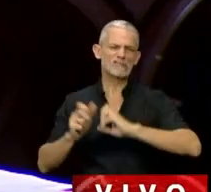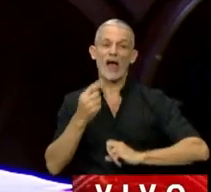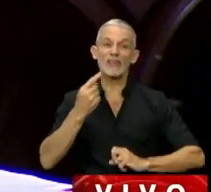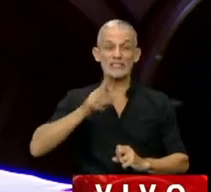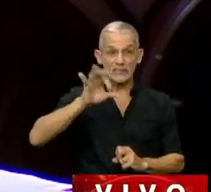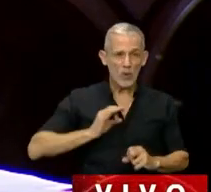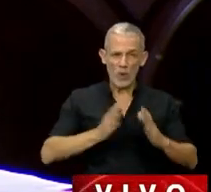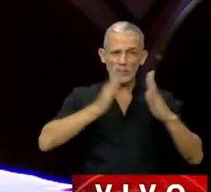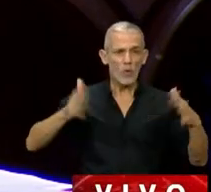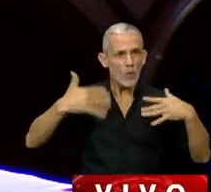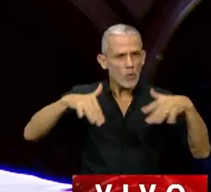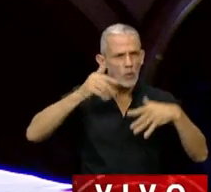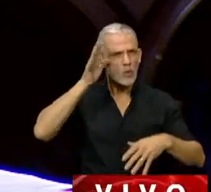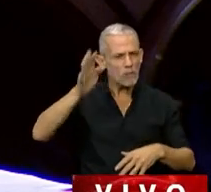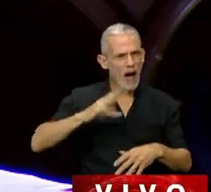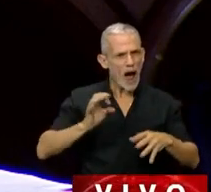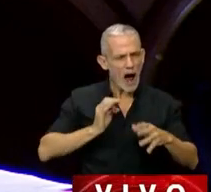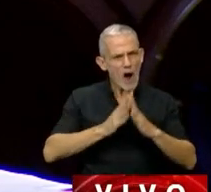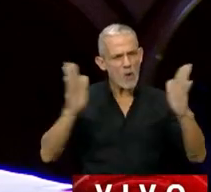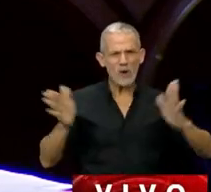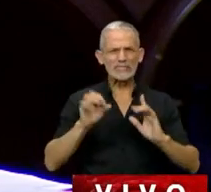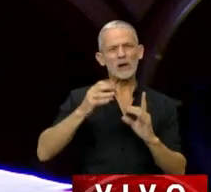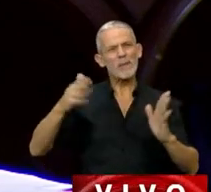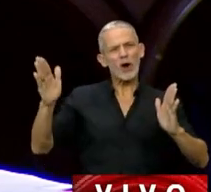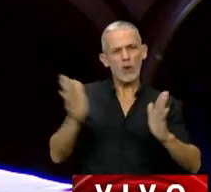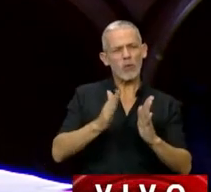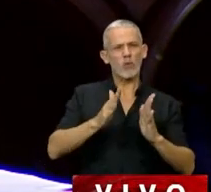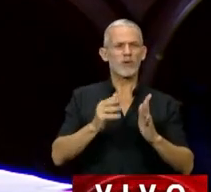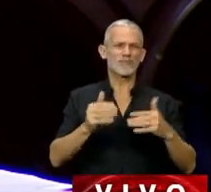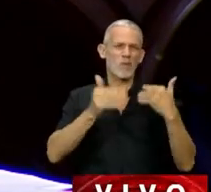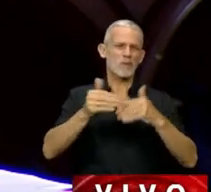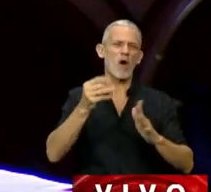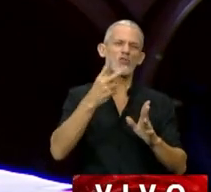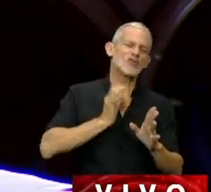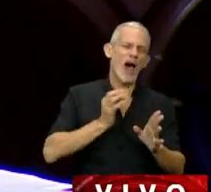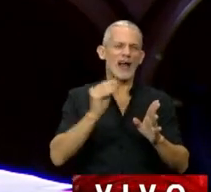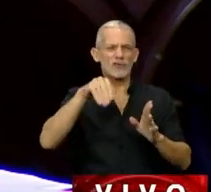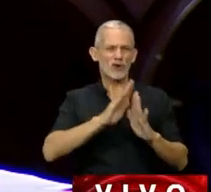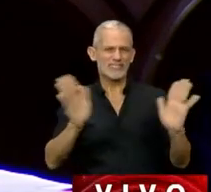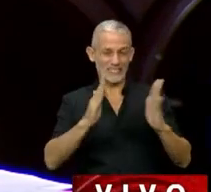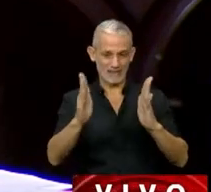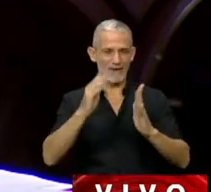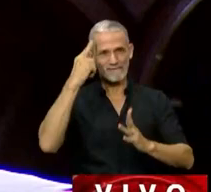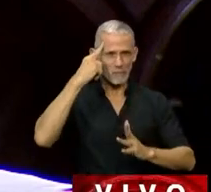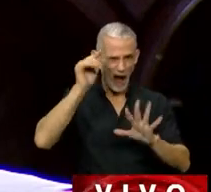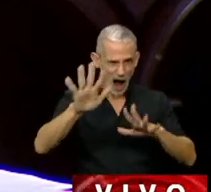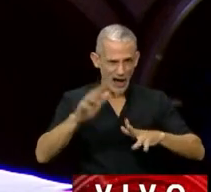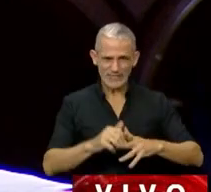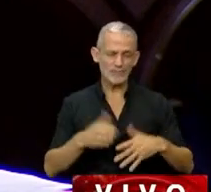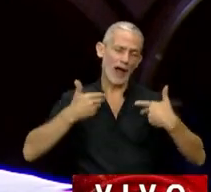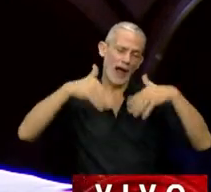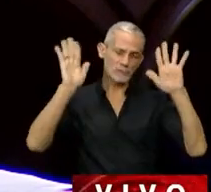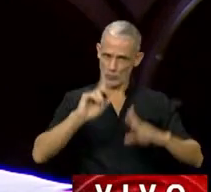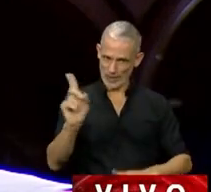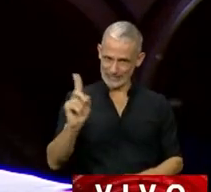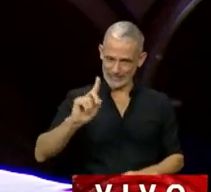que 50 son muchos años, que es preferible que la prórroga sea por 2 años, y ese pensamiento no es